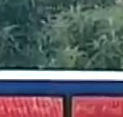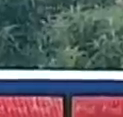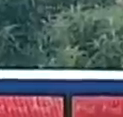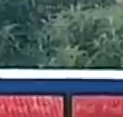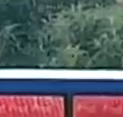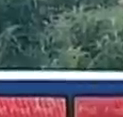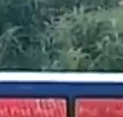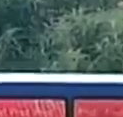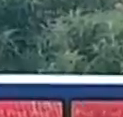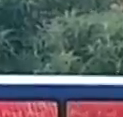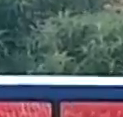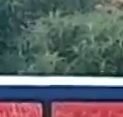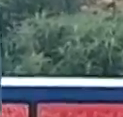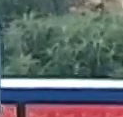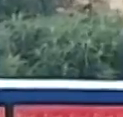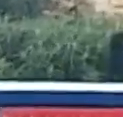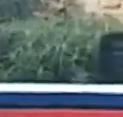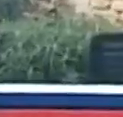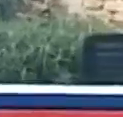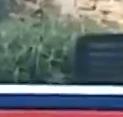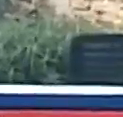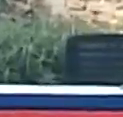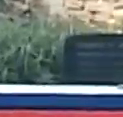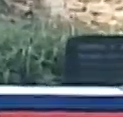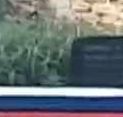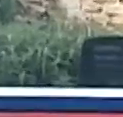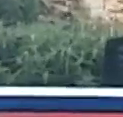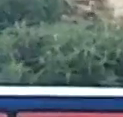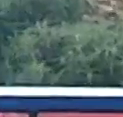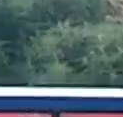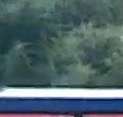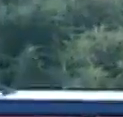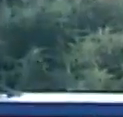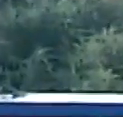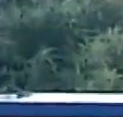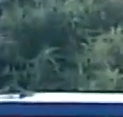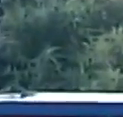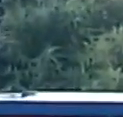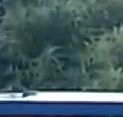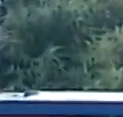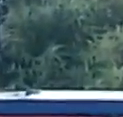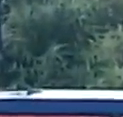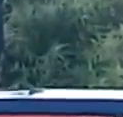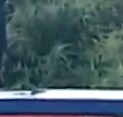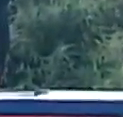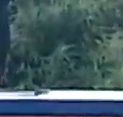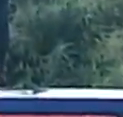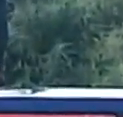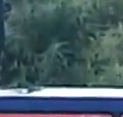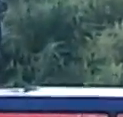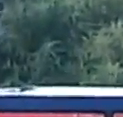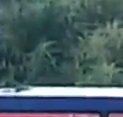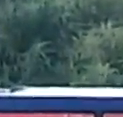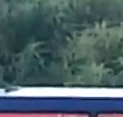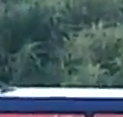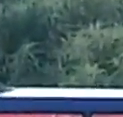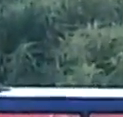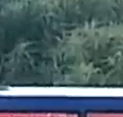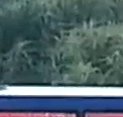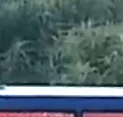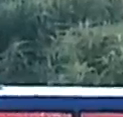Venezuela. La comuna o nada. Pa'lante vaya. Vamos por el de